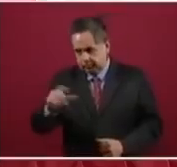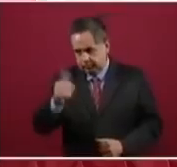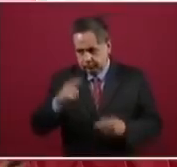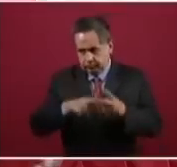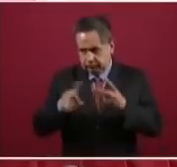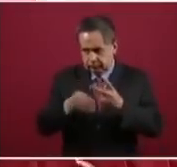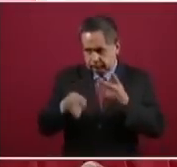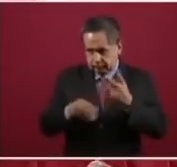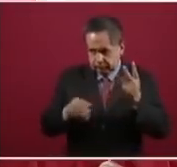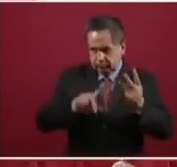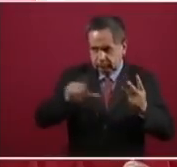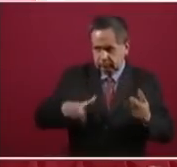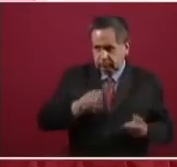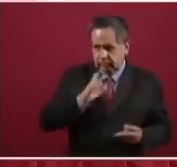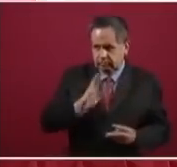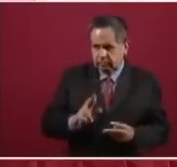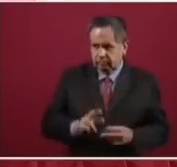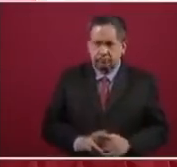allá